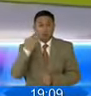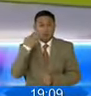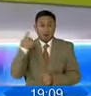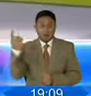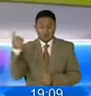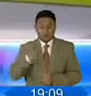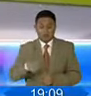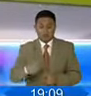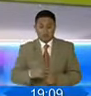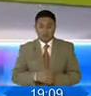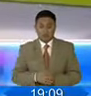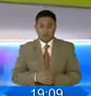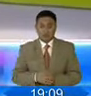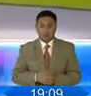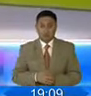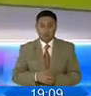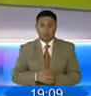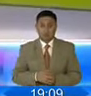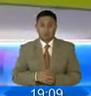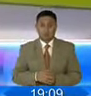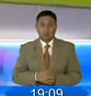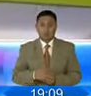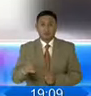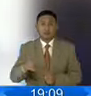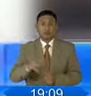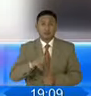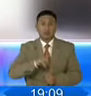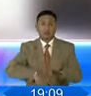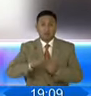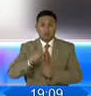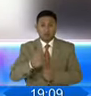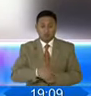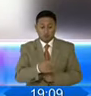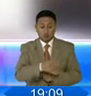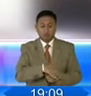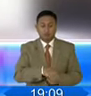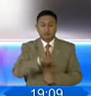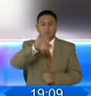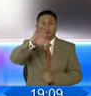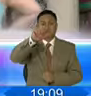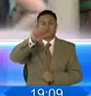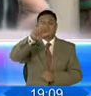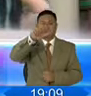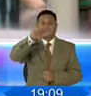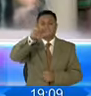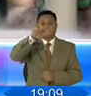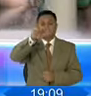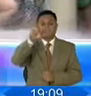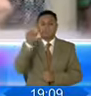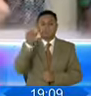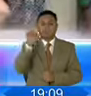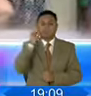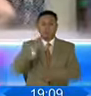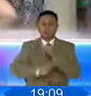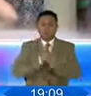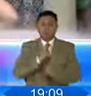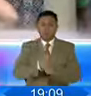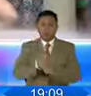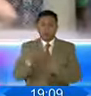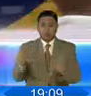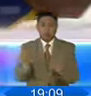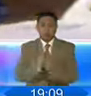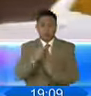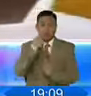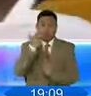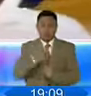luego impacta la bala a la occisa. Talía Morales, de 18 años de edad, fue trasladada por su padre hasta el hospital más